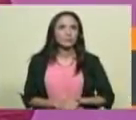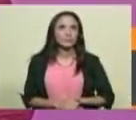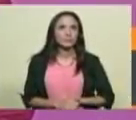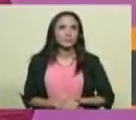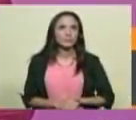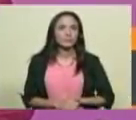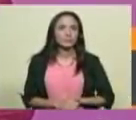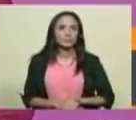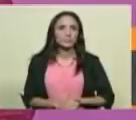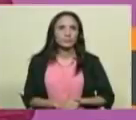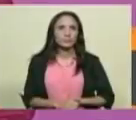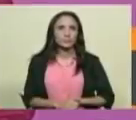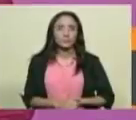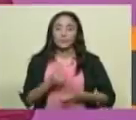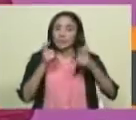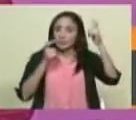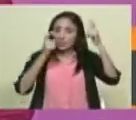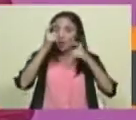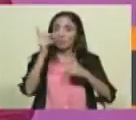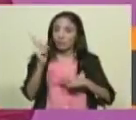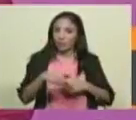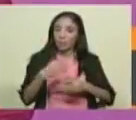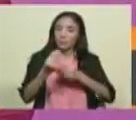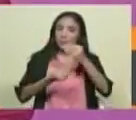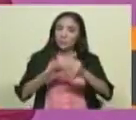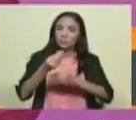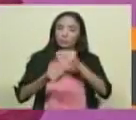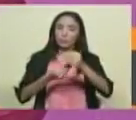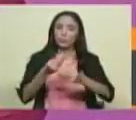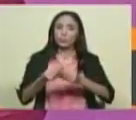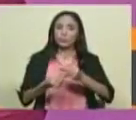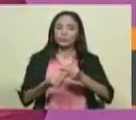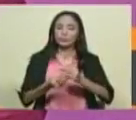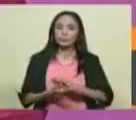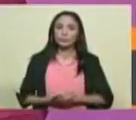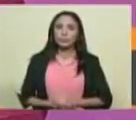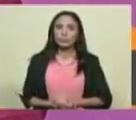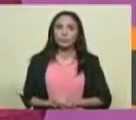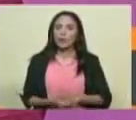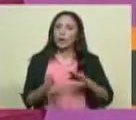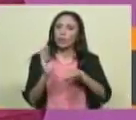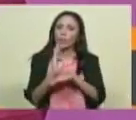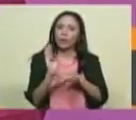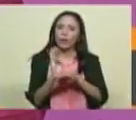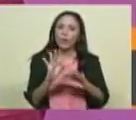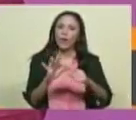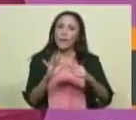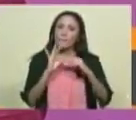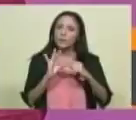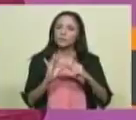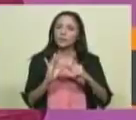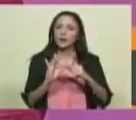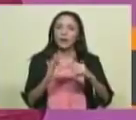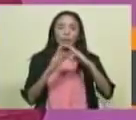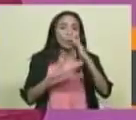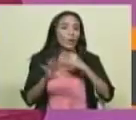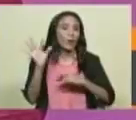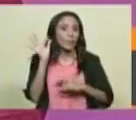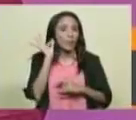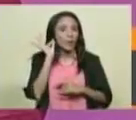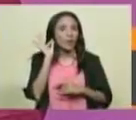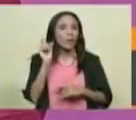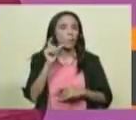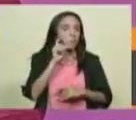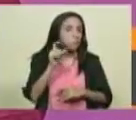Fue el comandante Chávez quien creó la protección especial a las mujeres embarazadas y